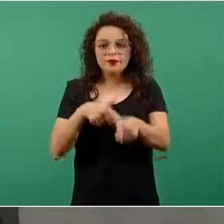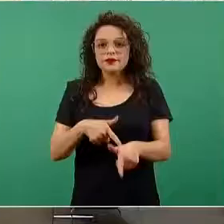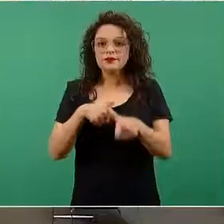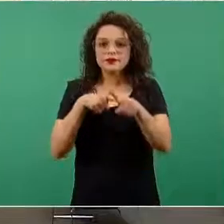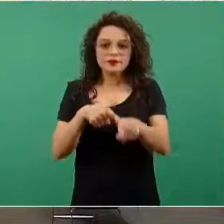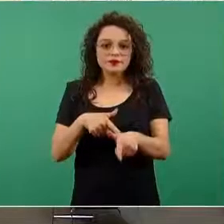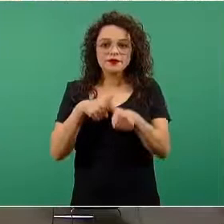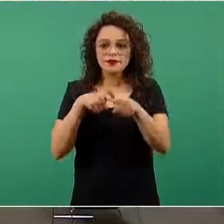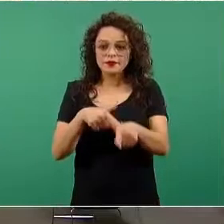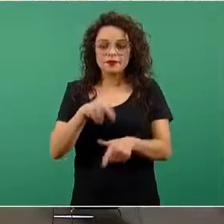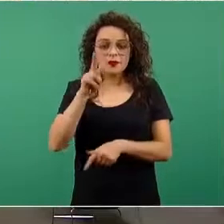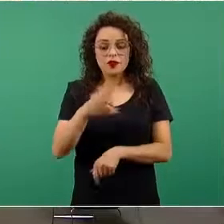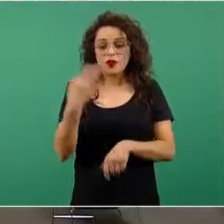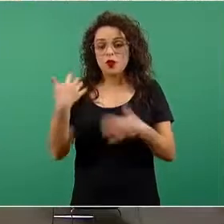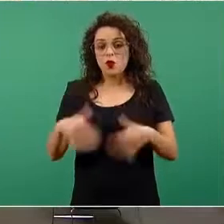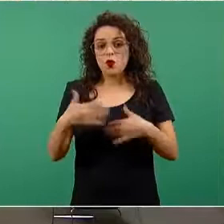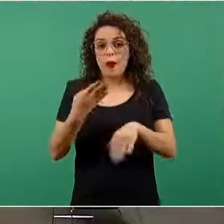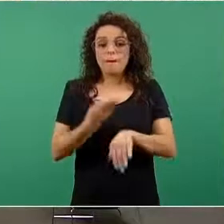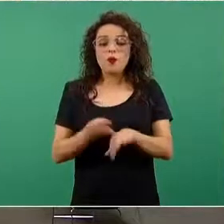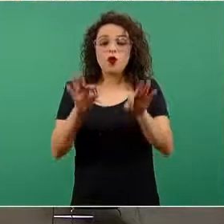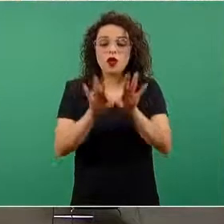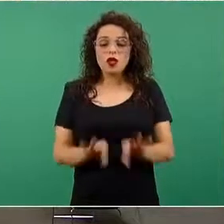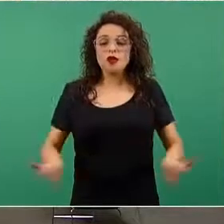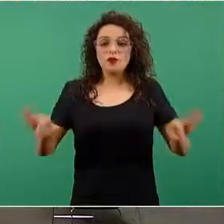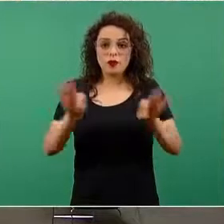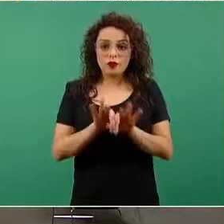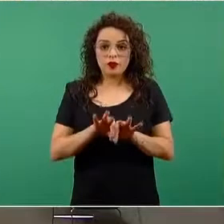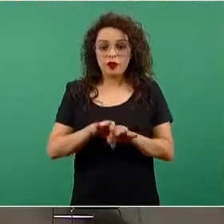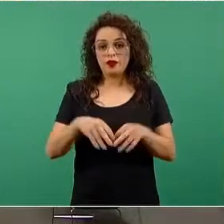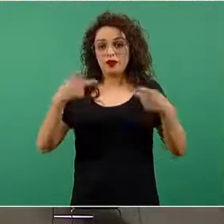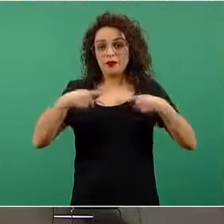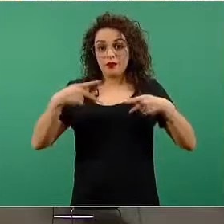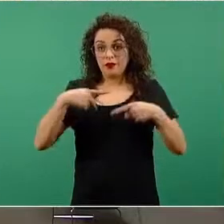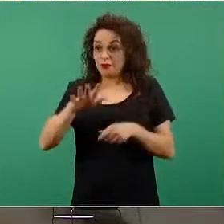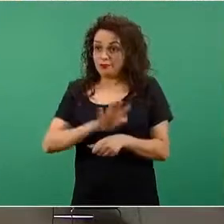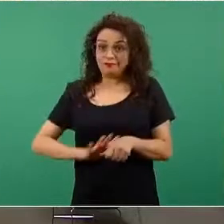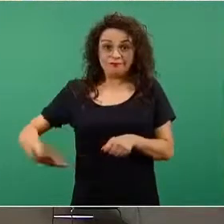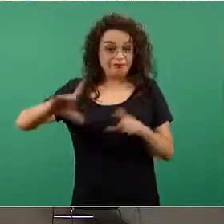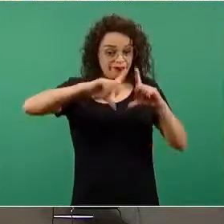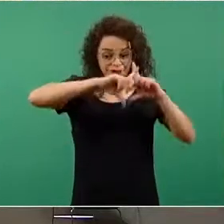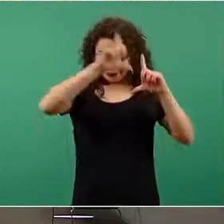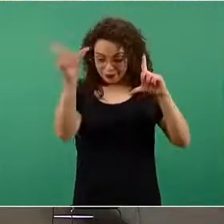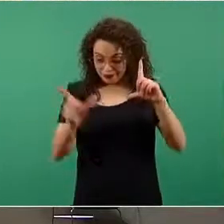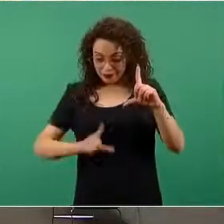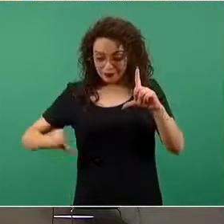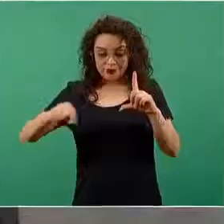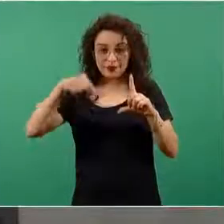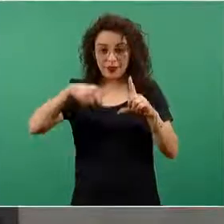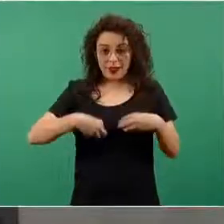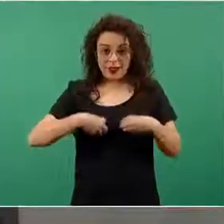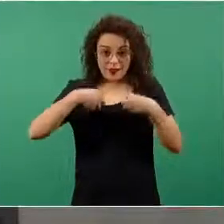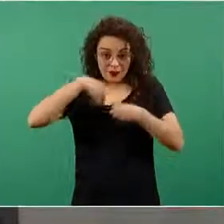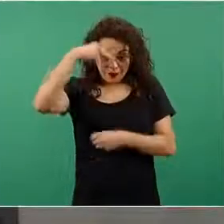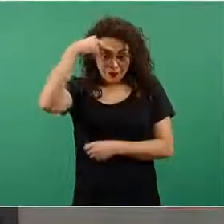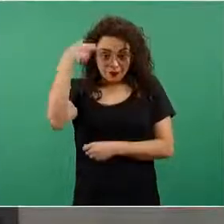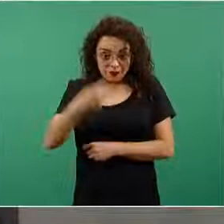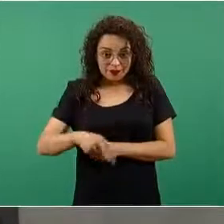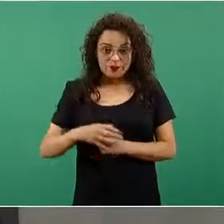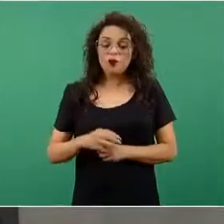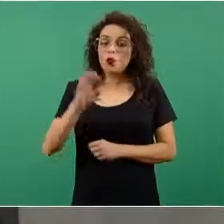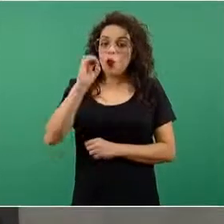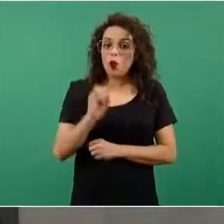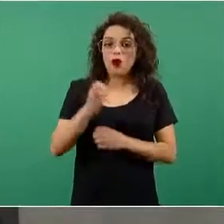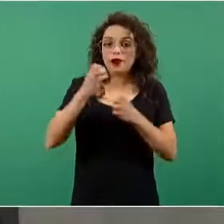de mucha importancia para que todas las mexicanas y mexicanos y quienes no lo sean, que lo que estén en nuestro país o tengan